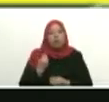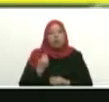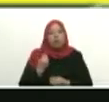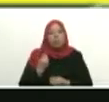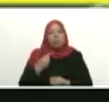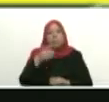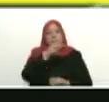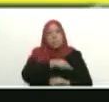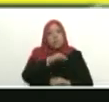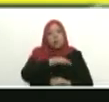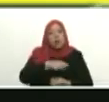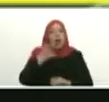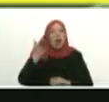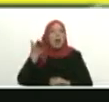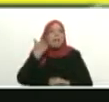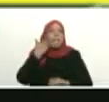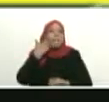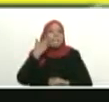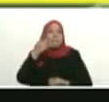ese señor era el papá de una niña